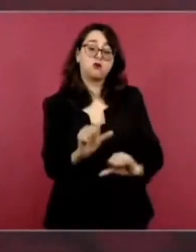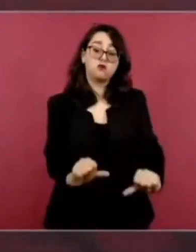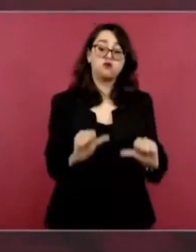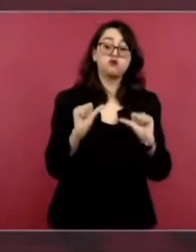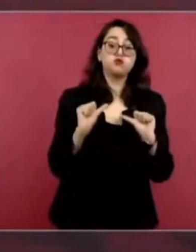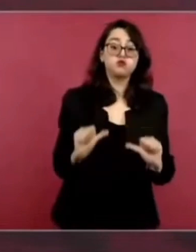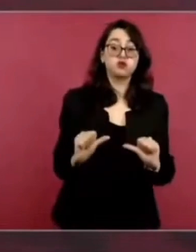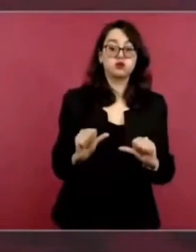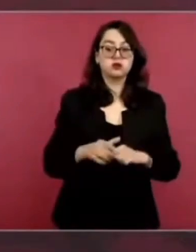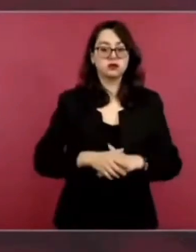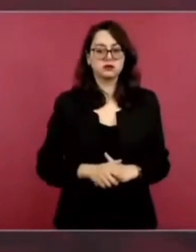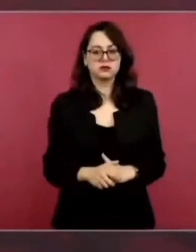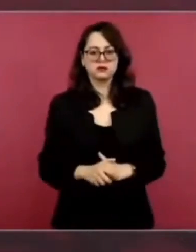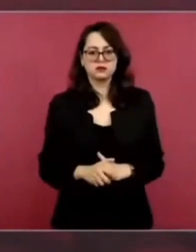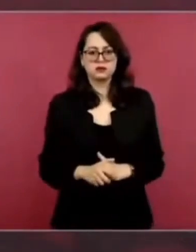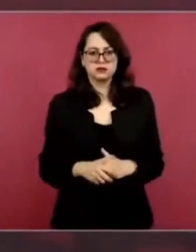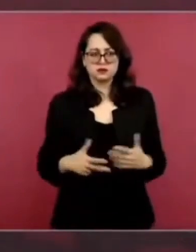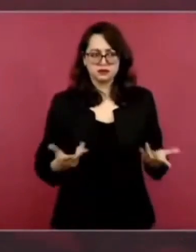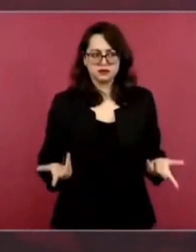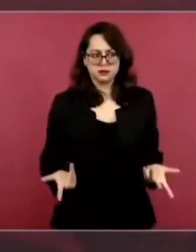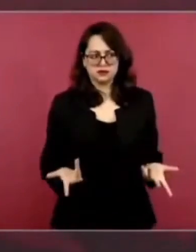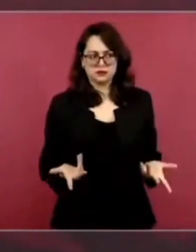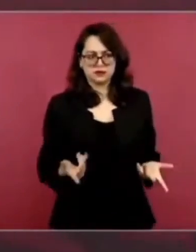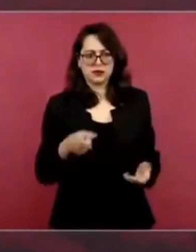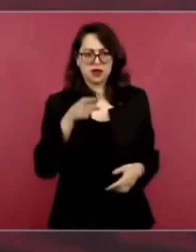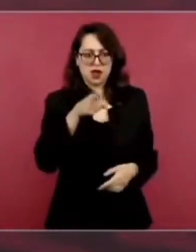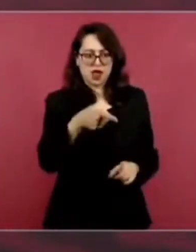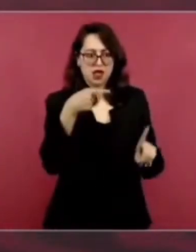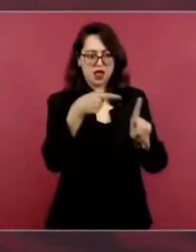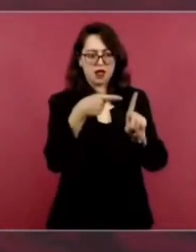para presuntos delitos federales.